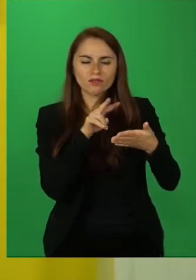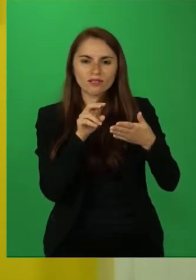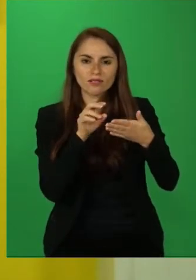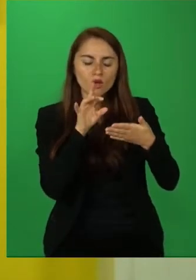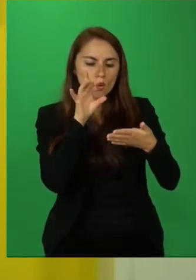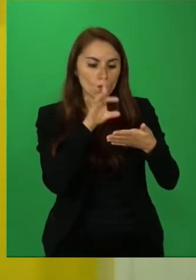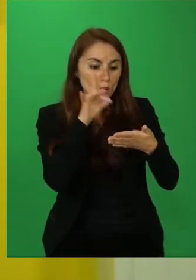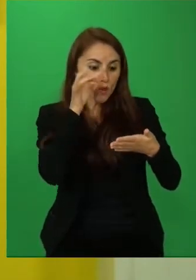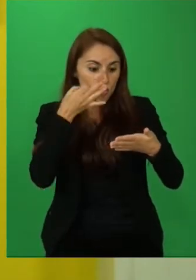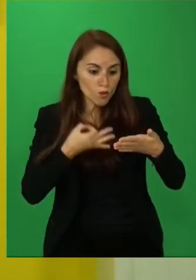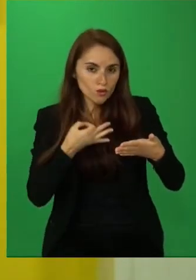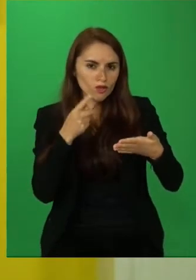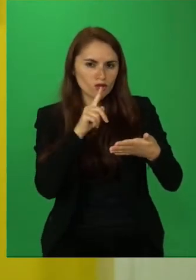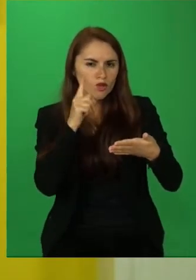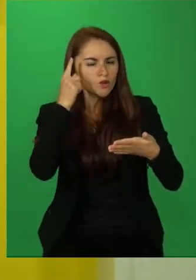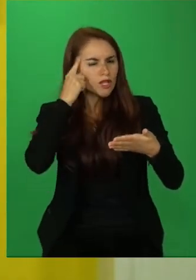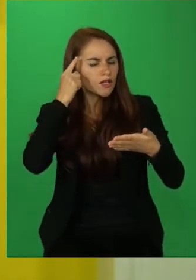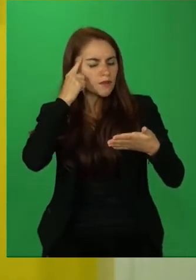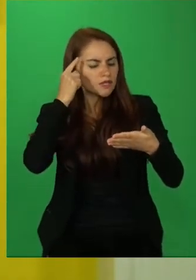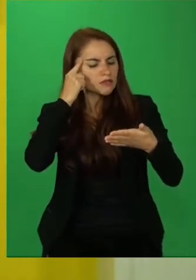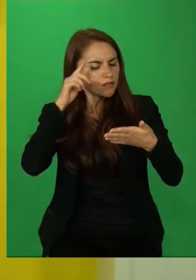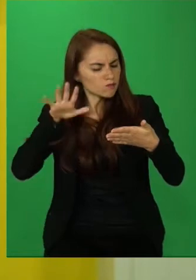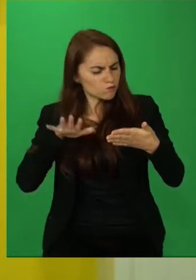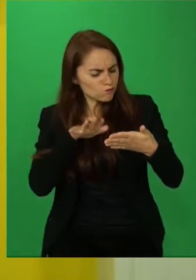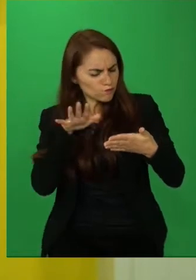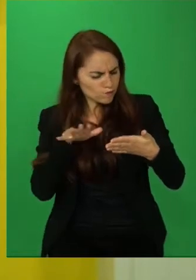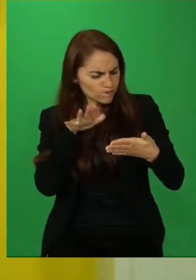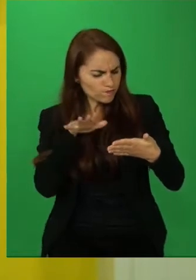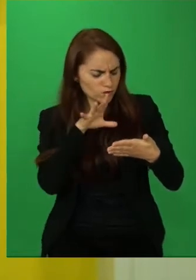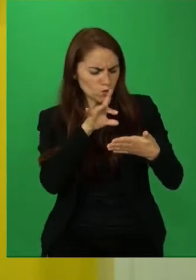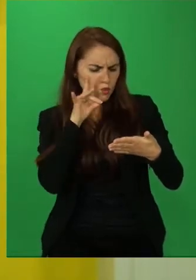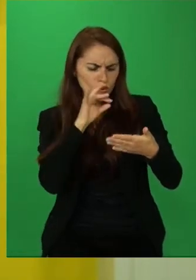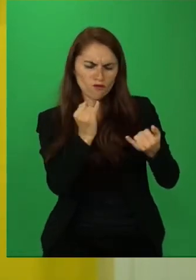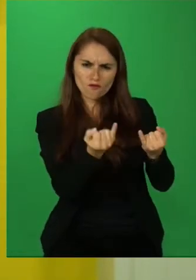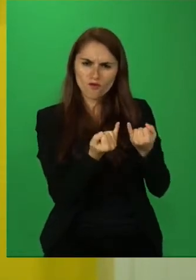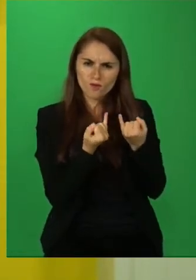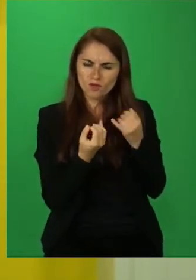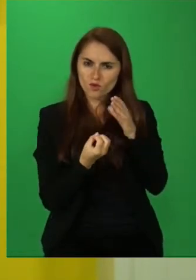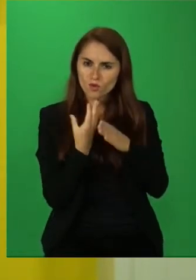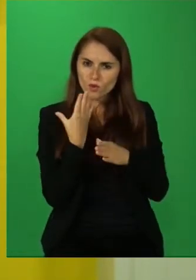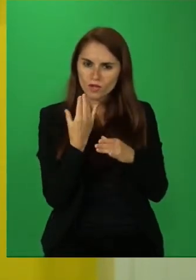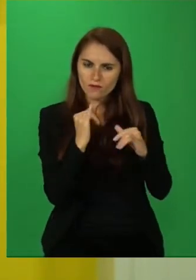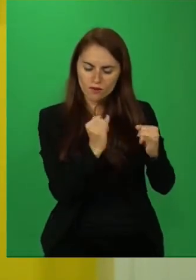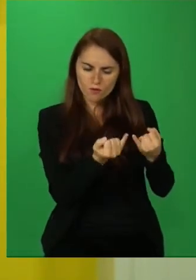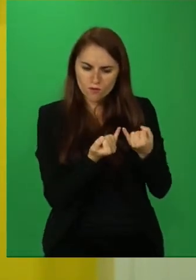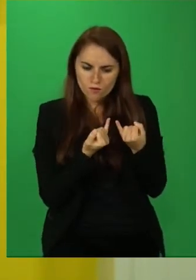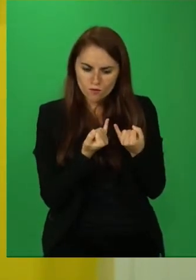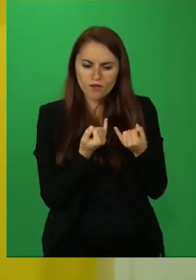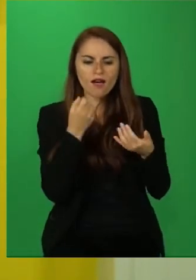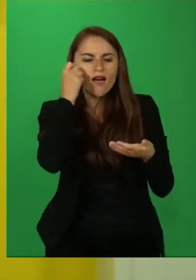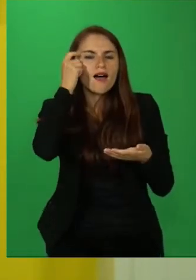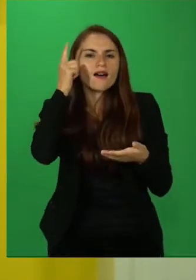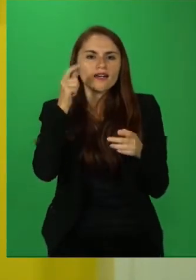literal, y que seas tú el que extraiga esa información nueva. Vamos al ejemplo. Fíjate